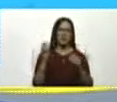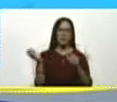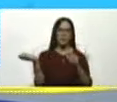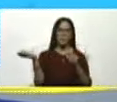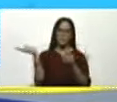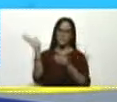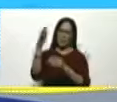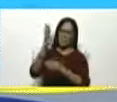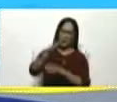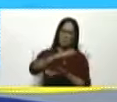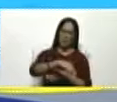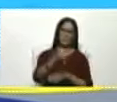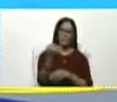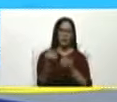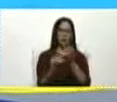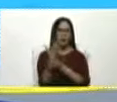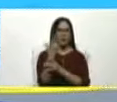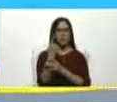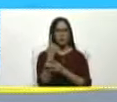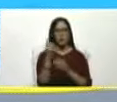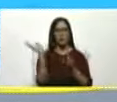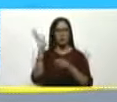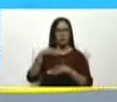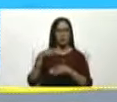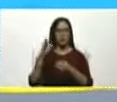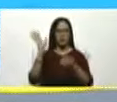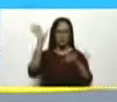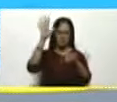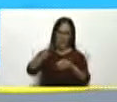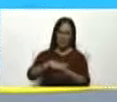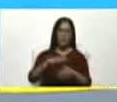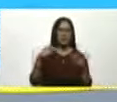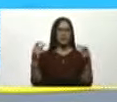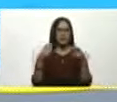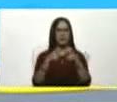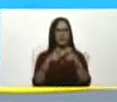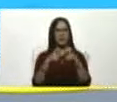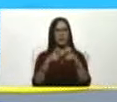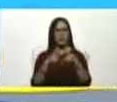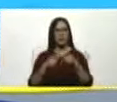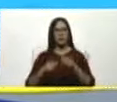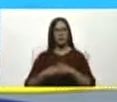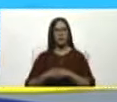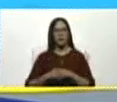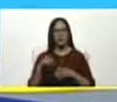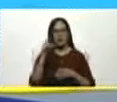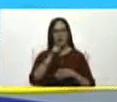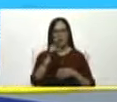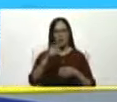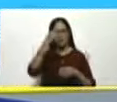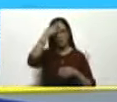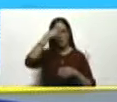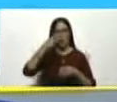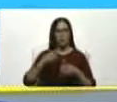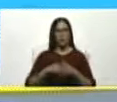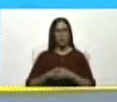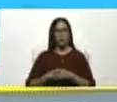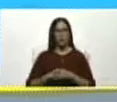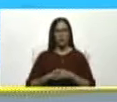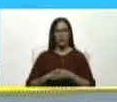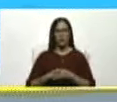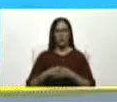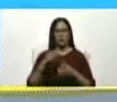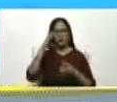árboles y uno de los árboles le cayó encima, aparte de ese equipo, aparte de la gente del pueblo. Ella quedó muy